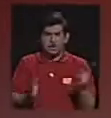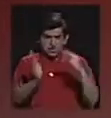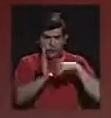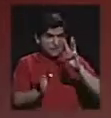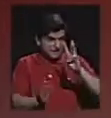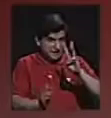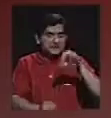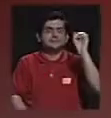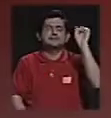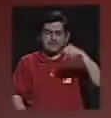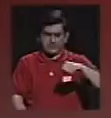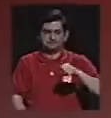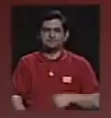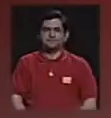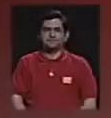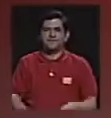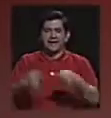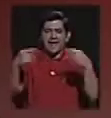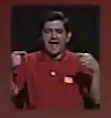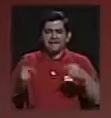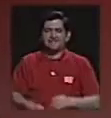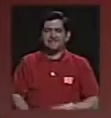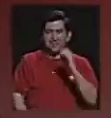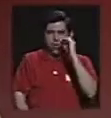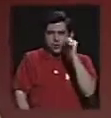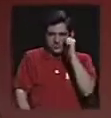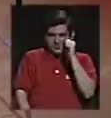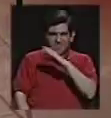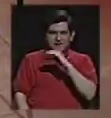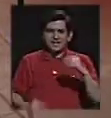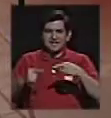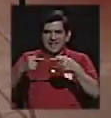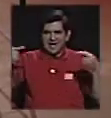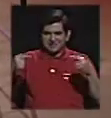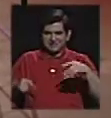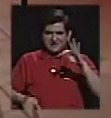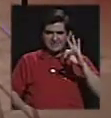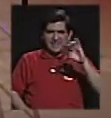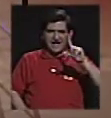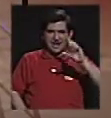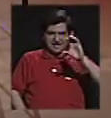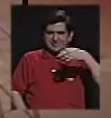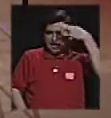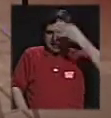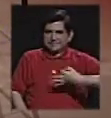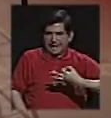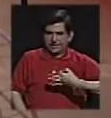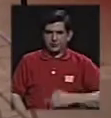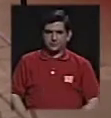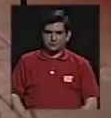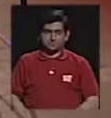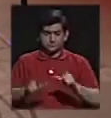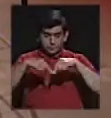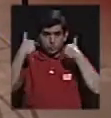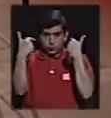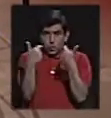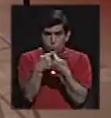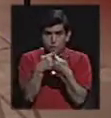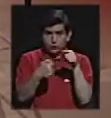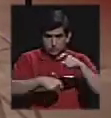2006, donde el antiarismo y el anti-TLC, la posición anti-TLC de